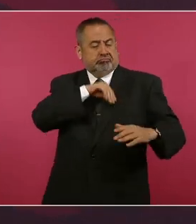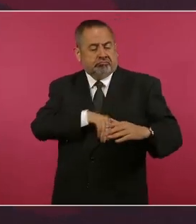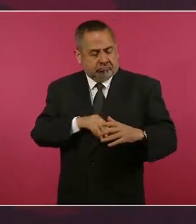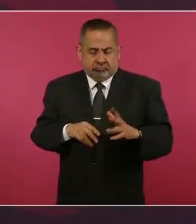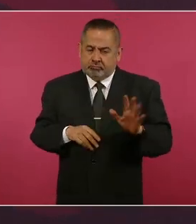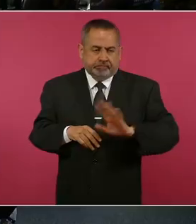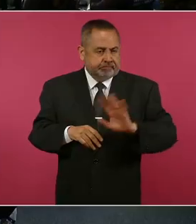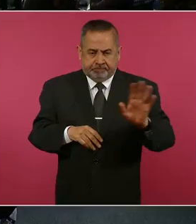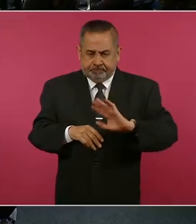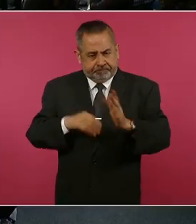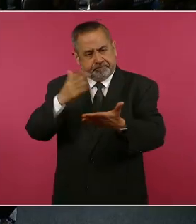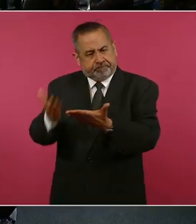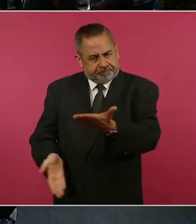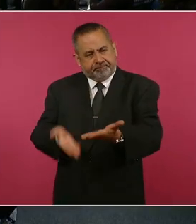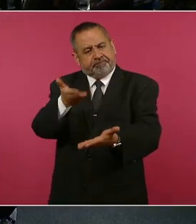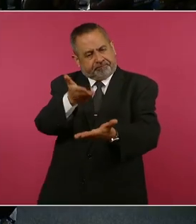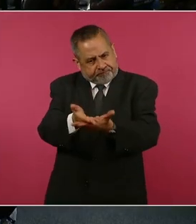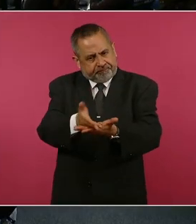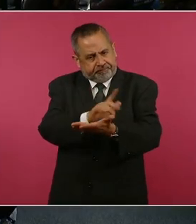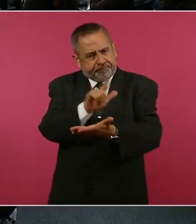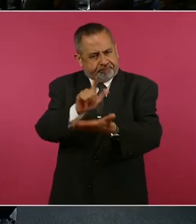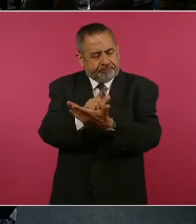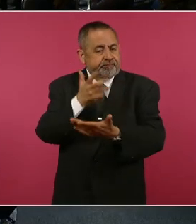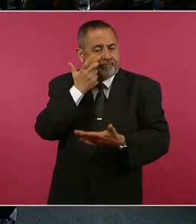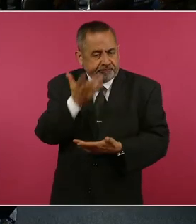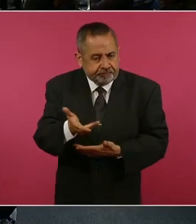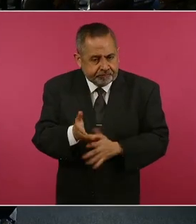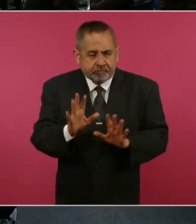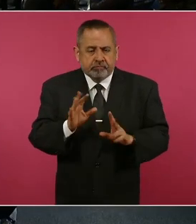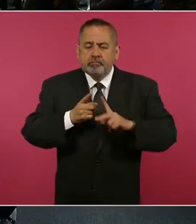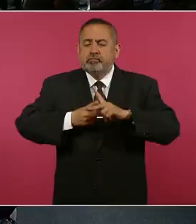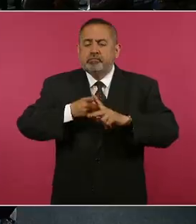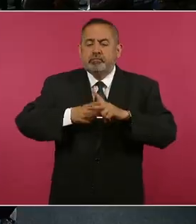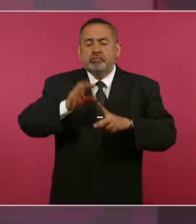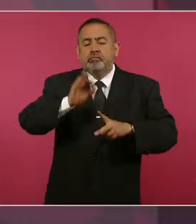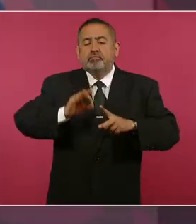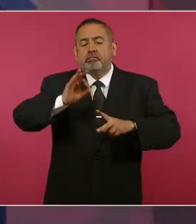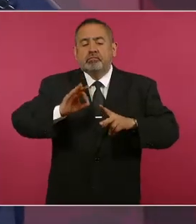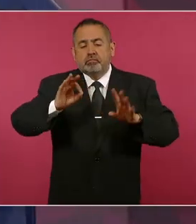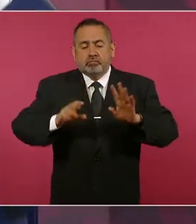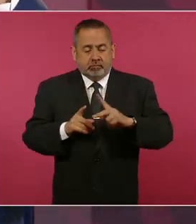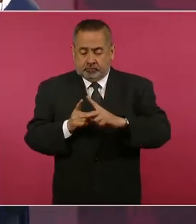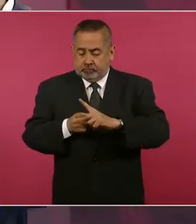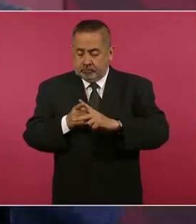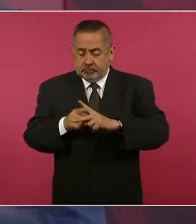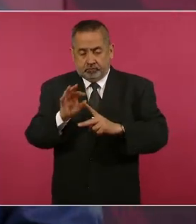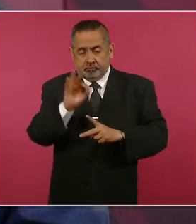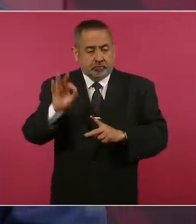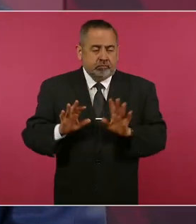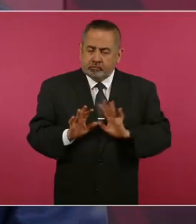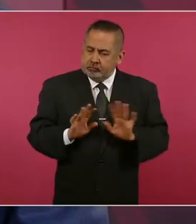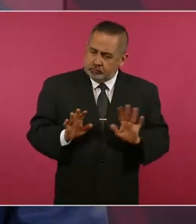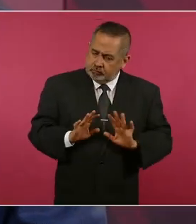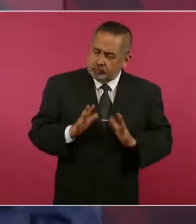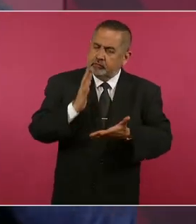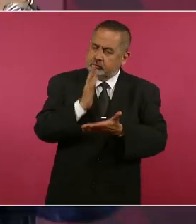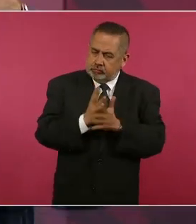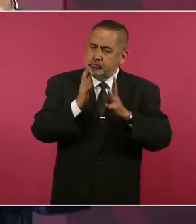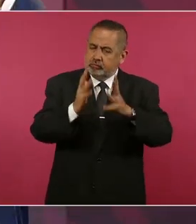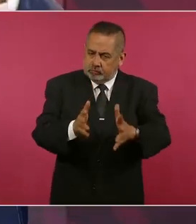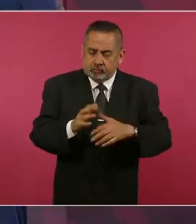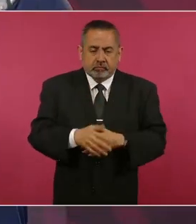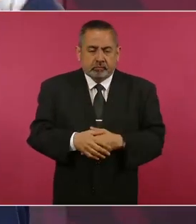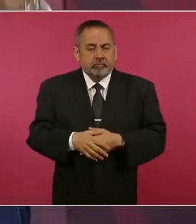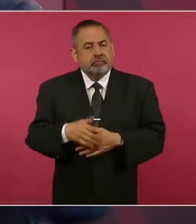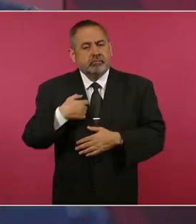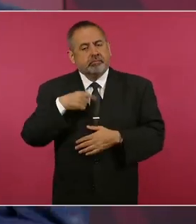estableció un promedio. Solo por ese promedio, los trabajadores, porque eso